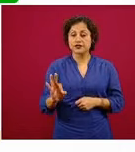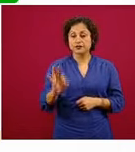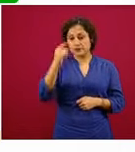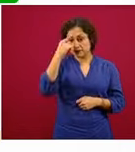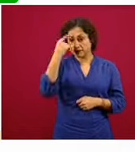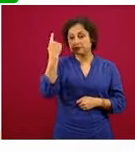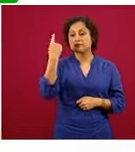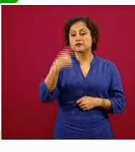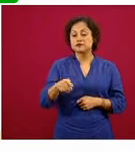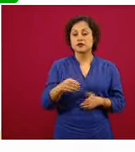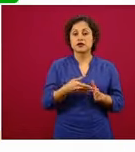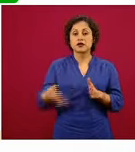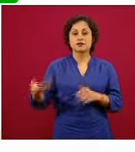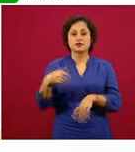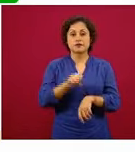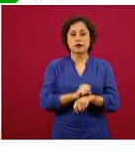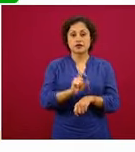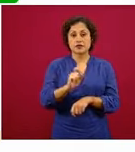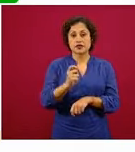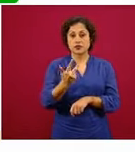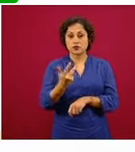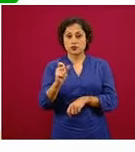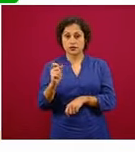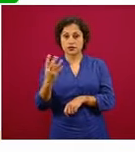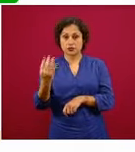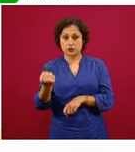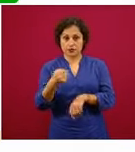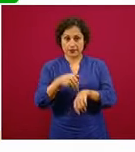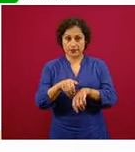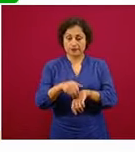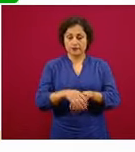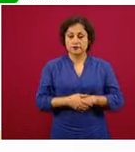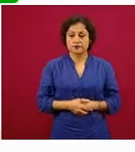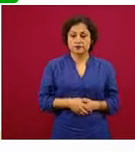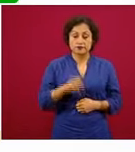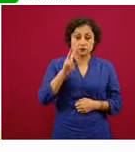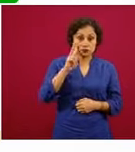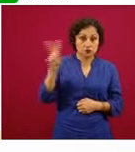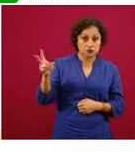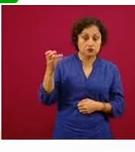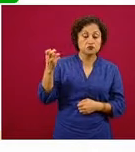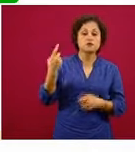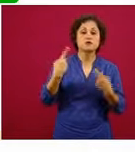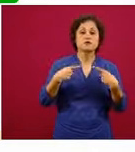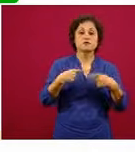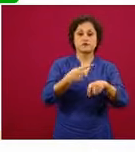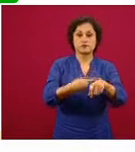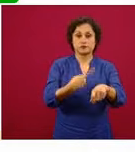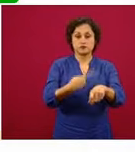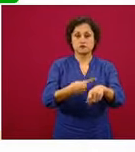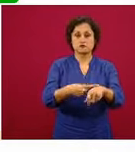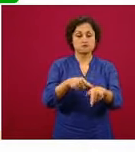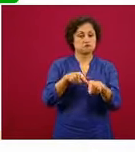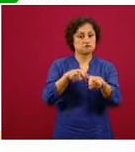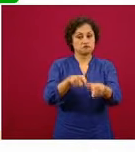de la semana 28 a la 29. Vean que el porcentaje de casos activos se ha mantenido, 11%,